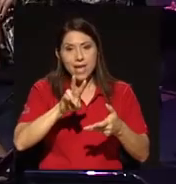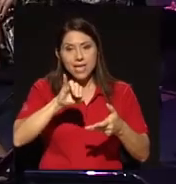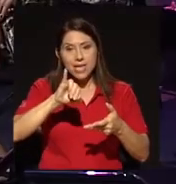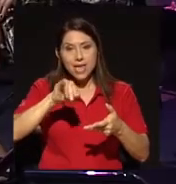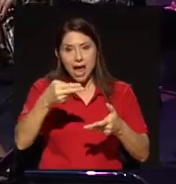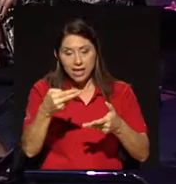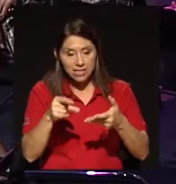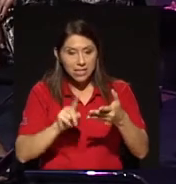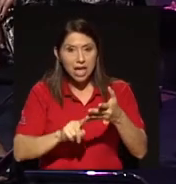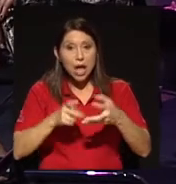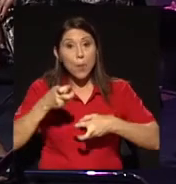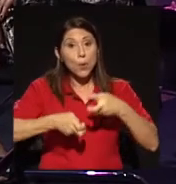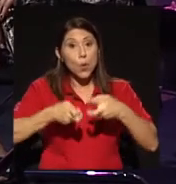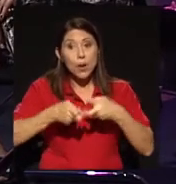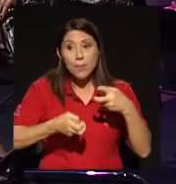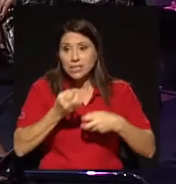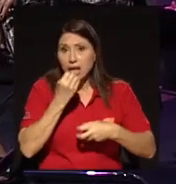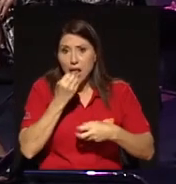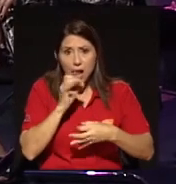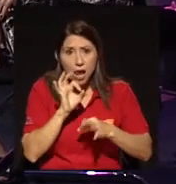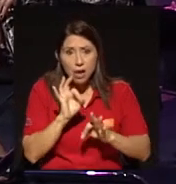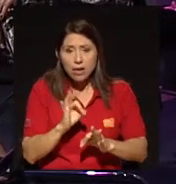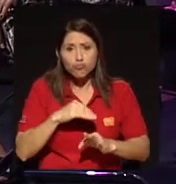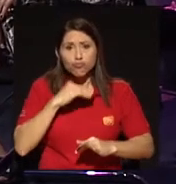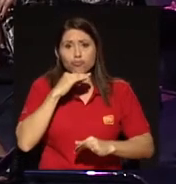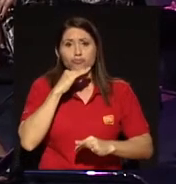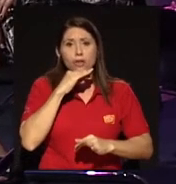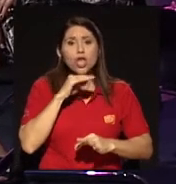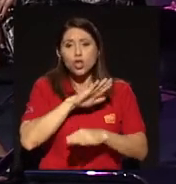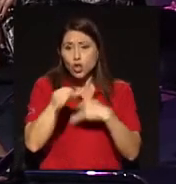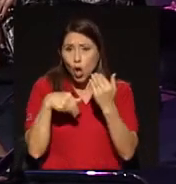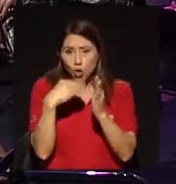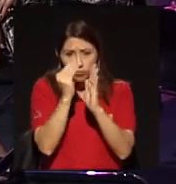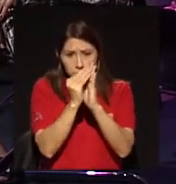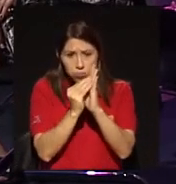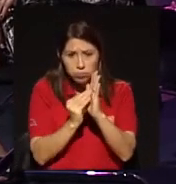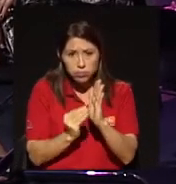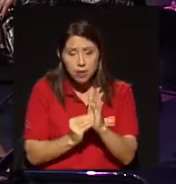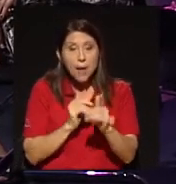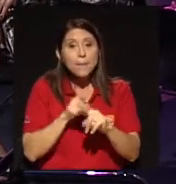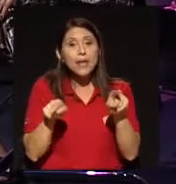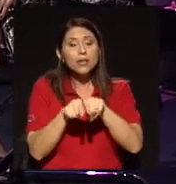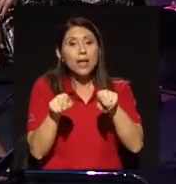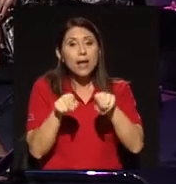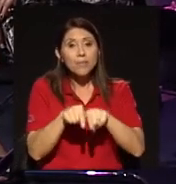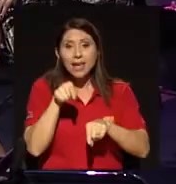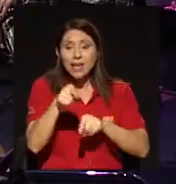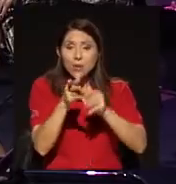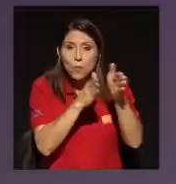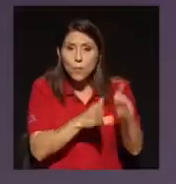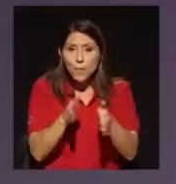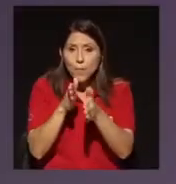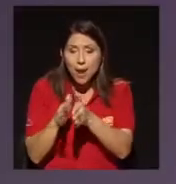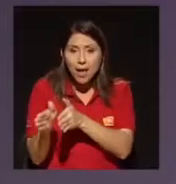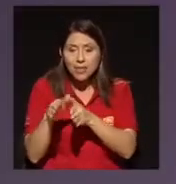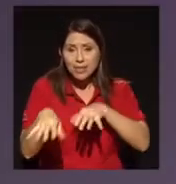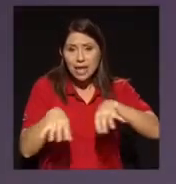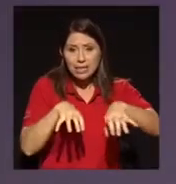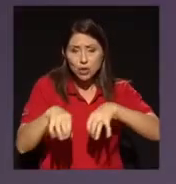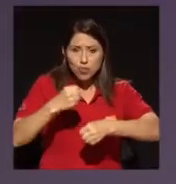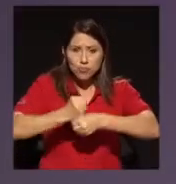de malnutrición, esos están abordados en el documento, pero además el SIAMA también tiene un plan de acción específico para el